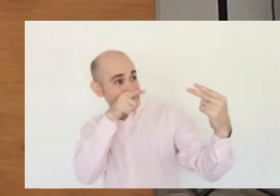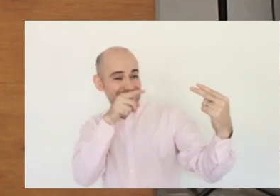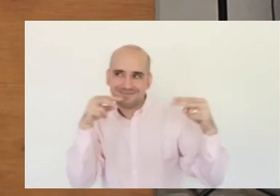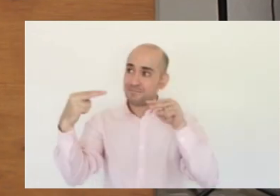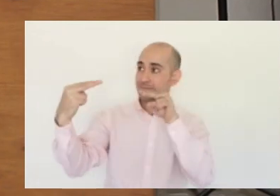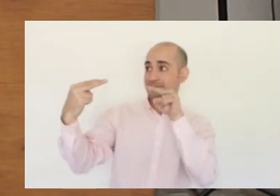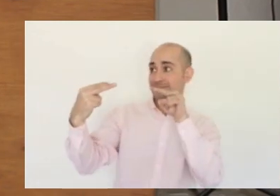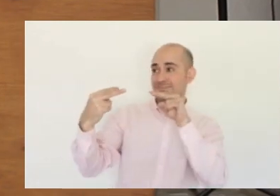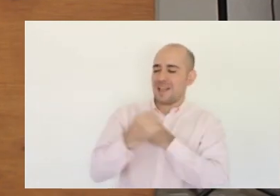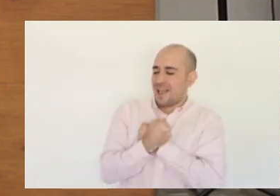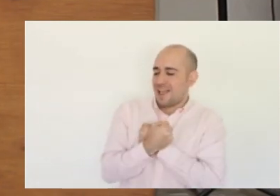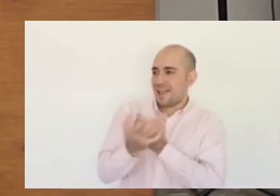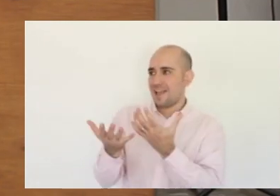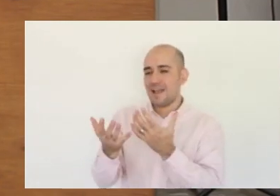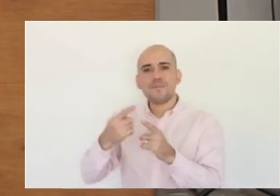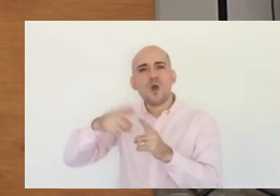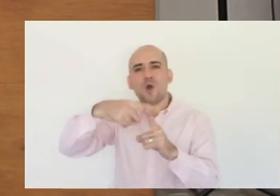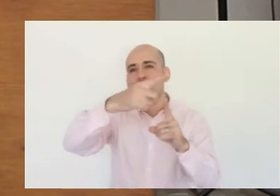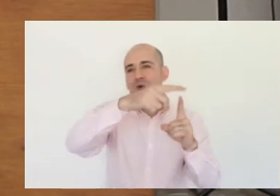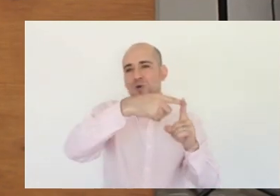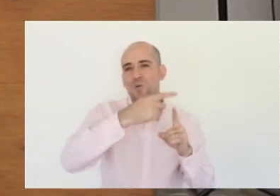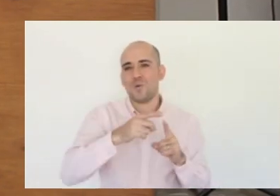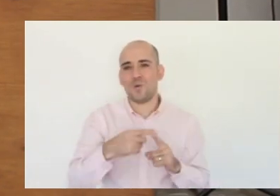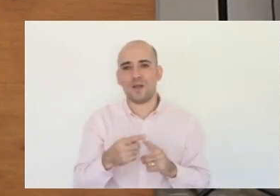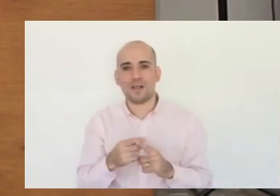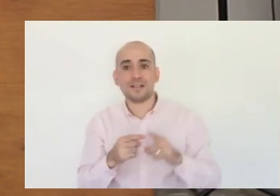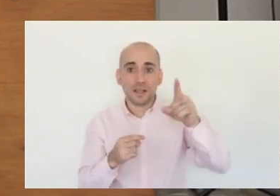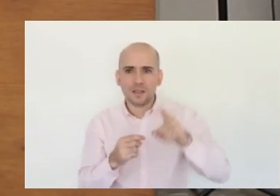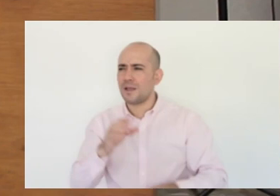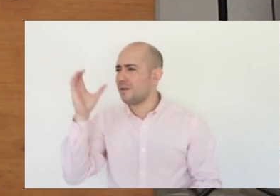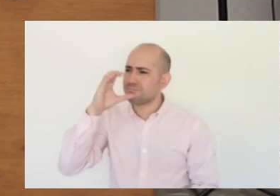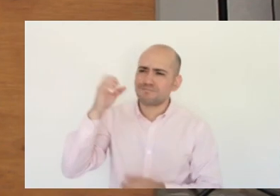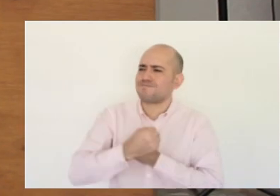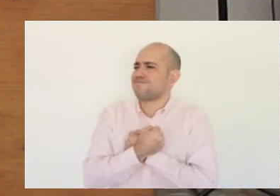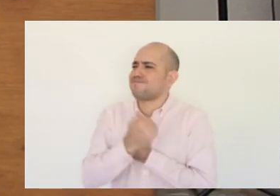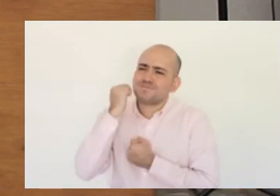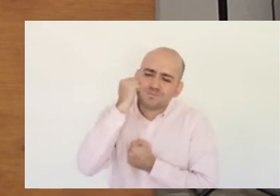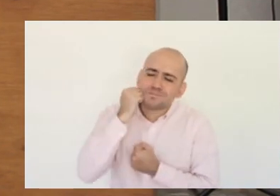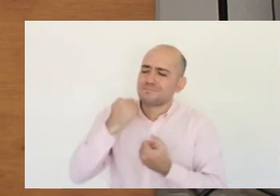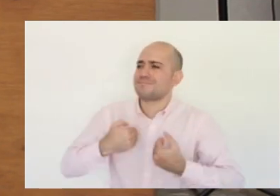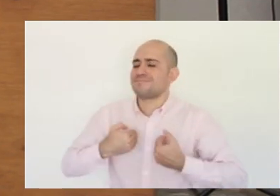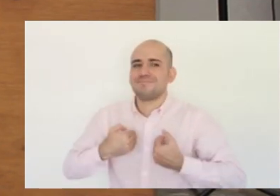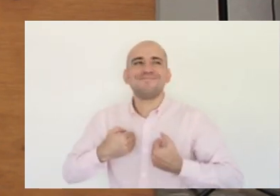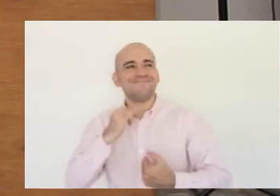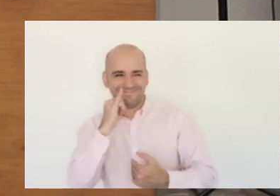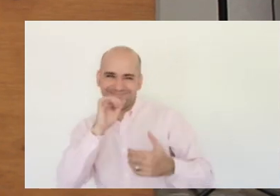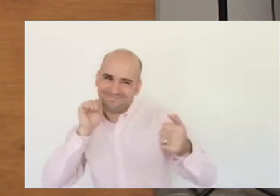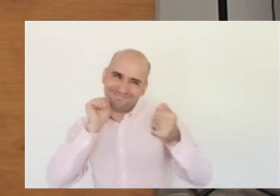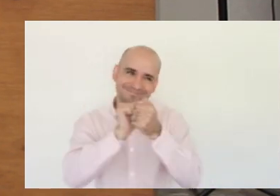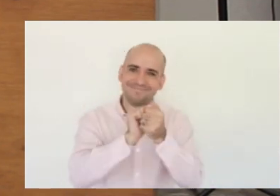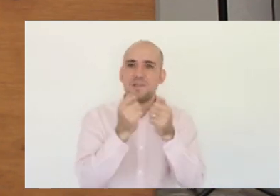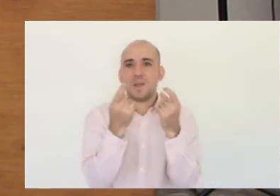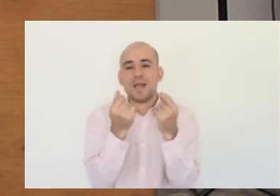en aquellos luceros de otros y otras, que buscan el reconocimiento fraternal, nuestra sensación y